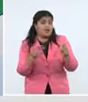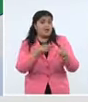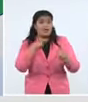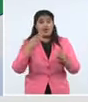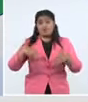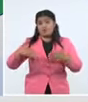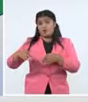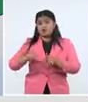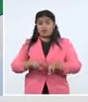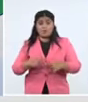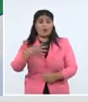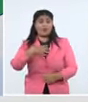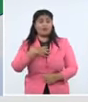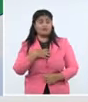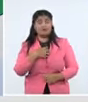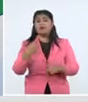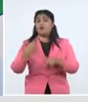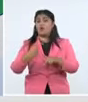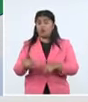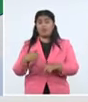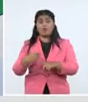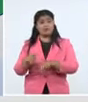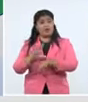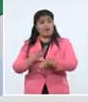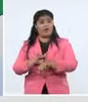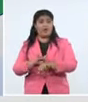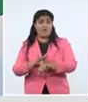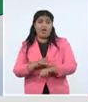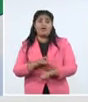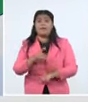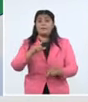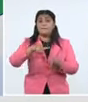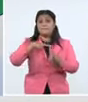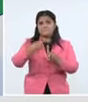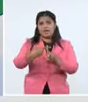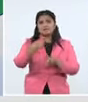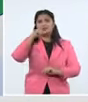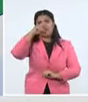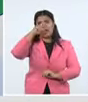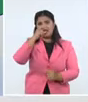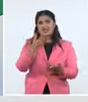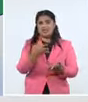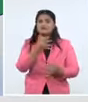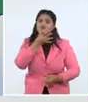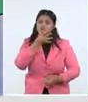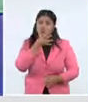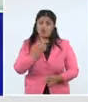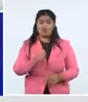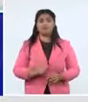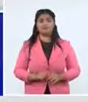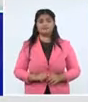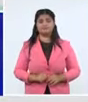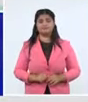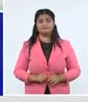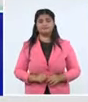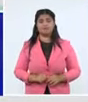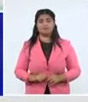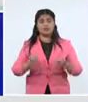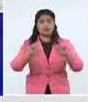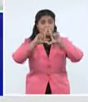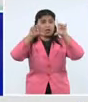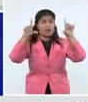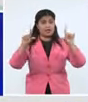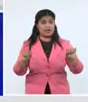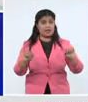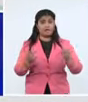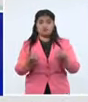análisis inicial de los fallecidos, no es la más favorable en este grupo de edad. Y el gráfico del comportamiento de los